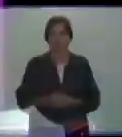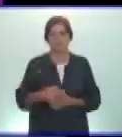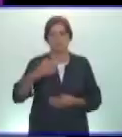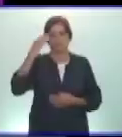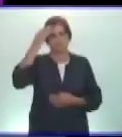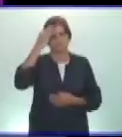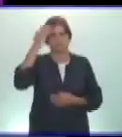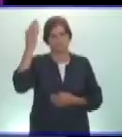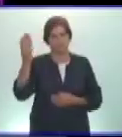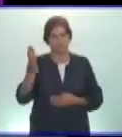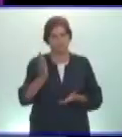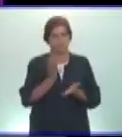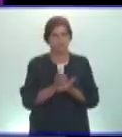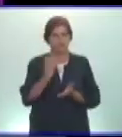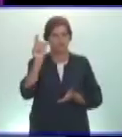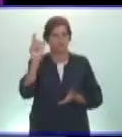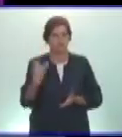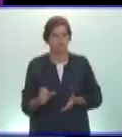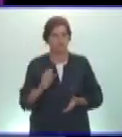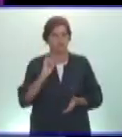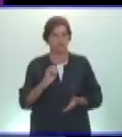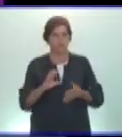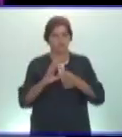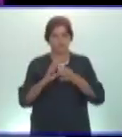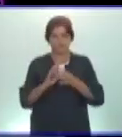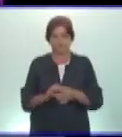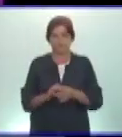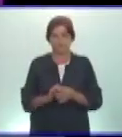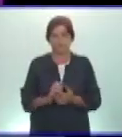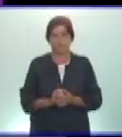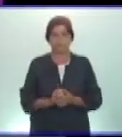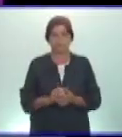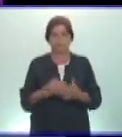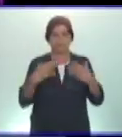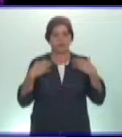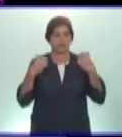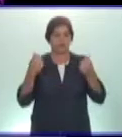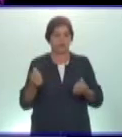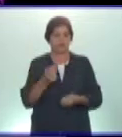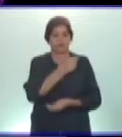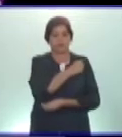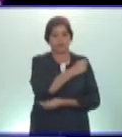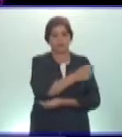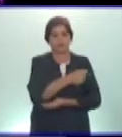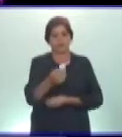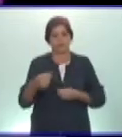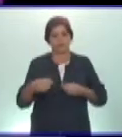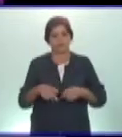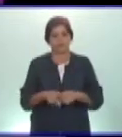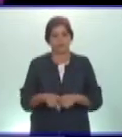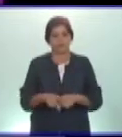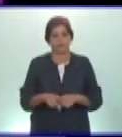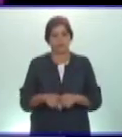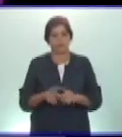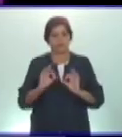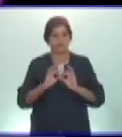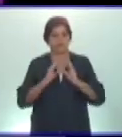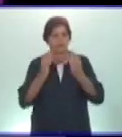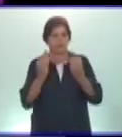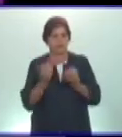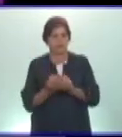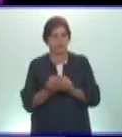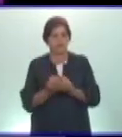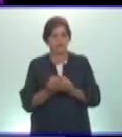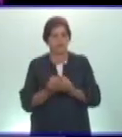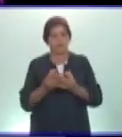Un saludo a los escolares de sexto grado, a directivos y docentes que nos acompañan y a la familia que con